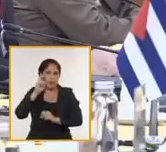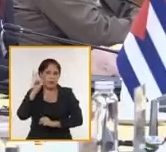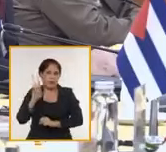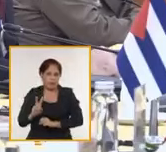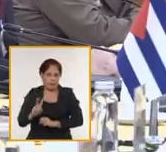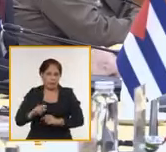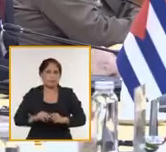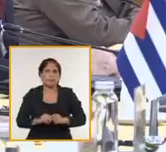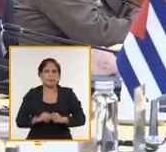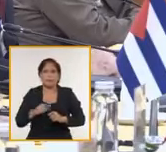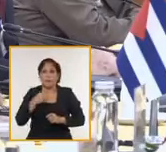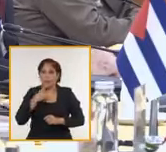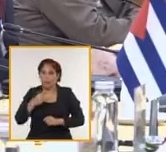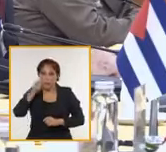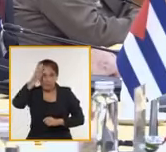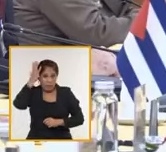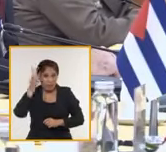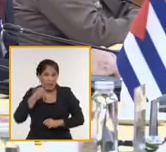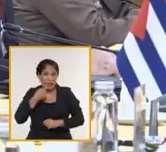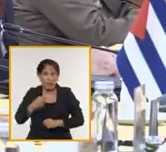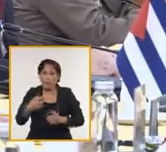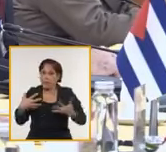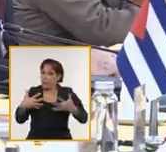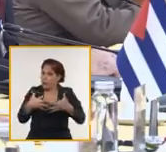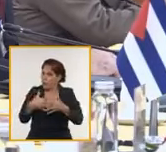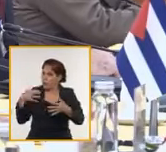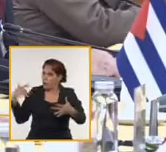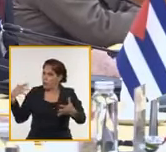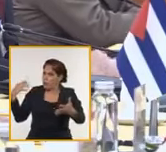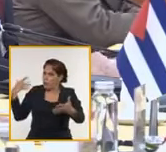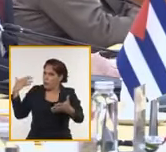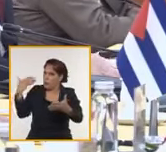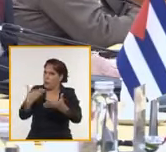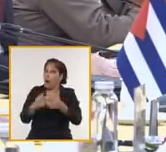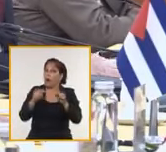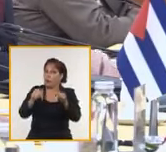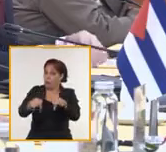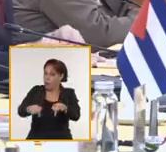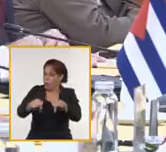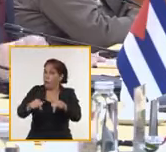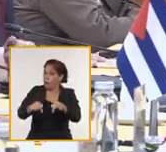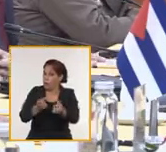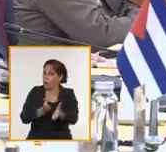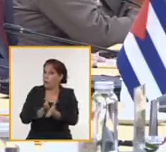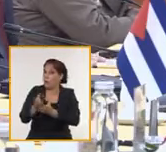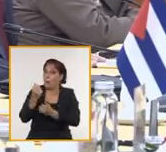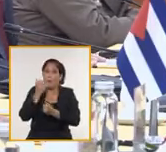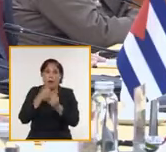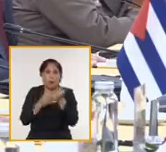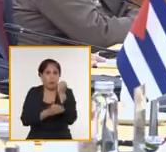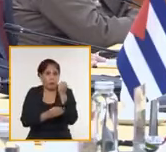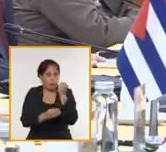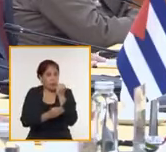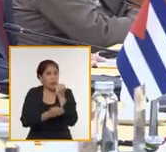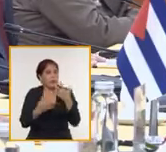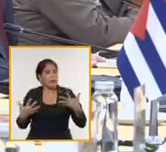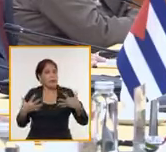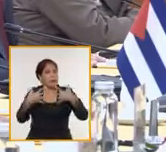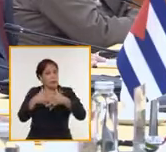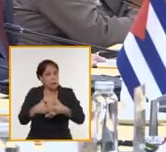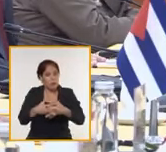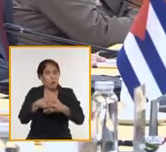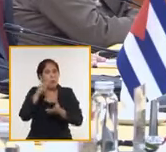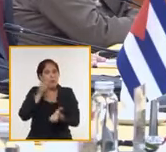estados. Han sido relaciones que han trascendido en el tiempo, que se han continuado ampliando, fortaleciendo y que han tenido un